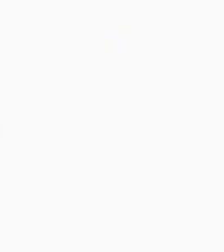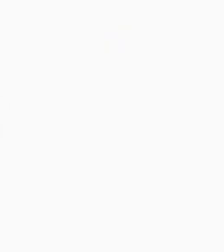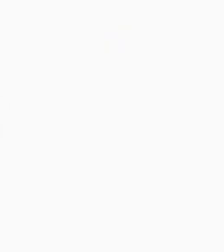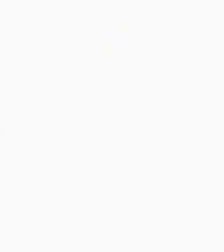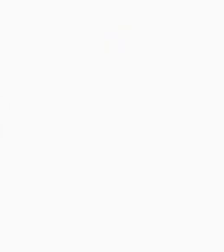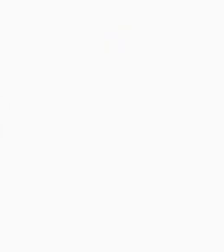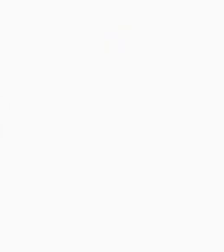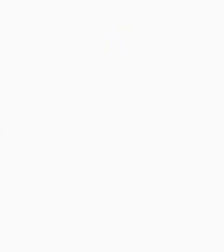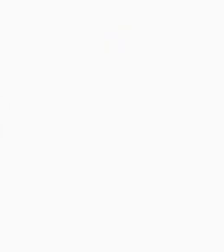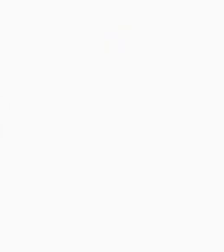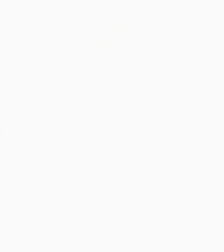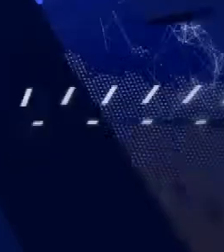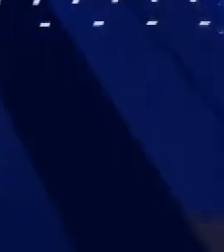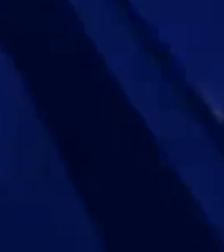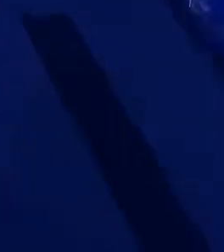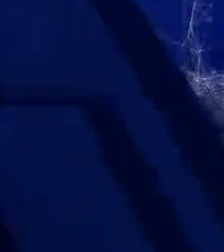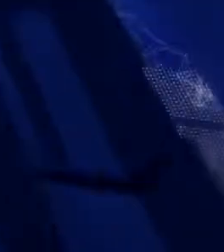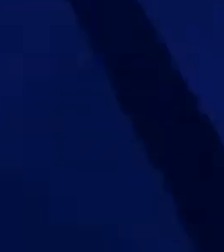Bermeja.